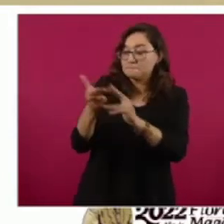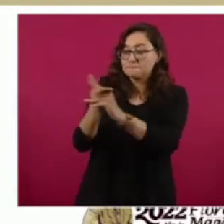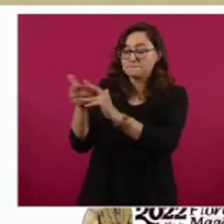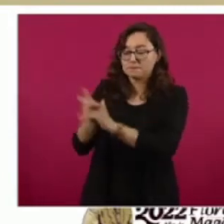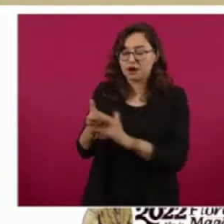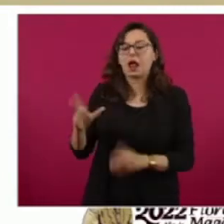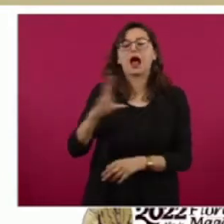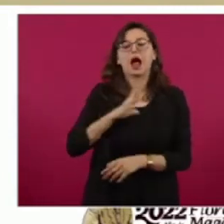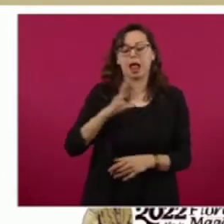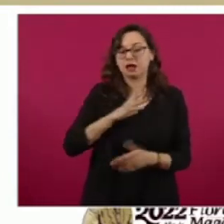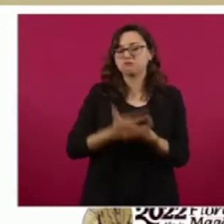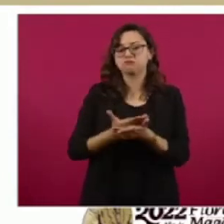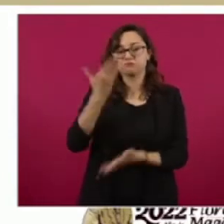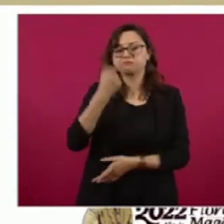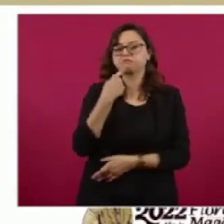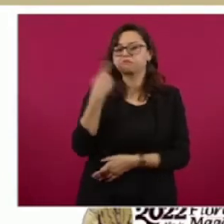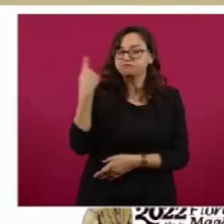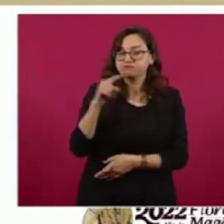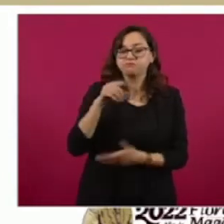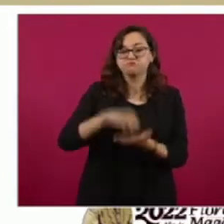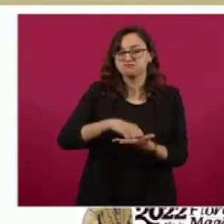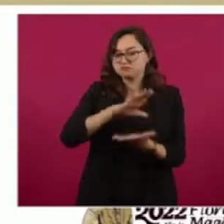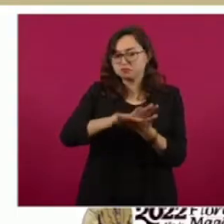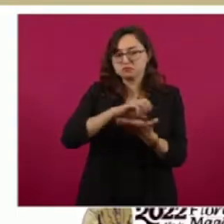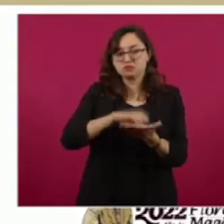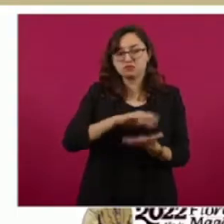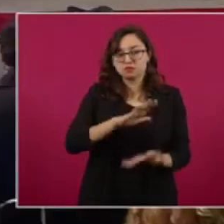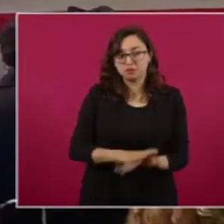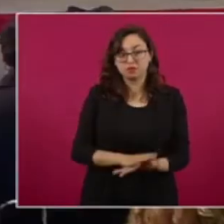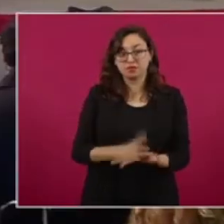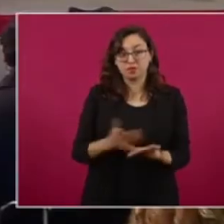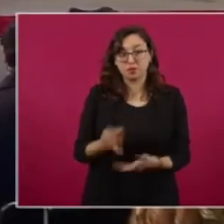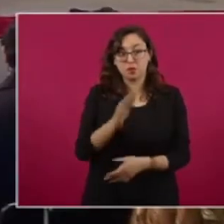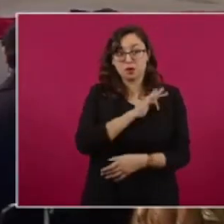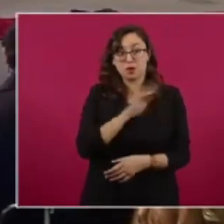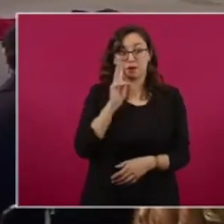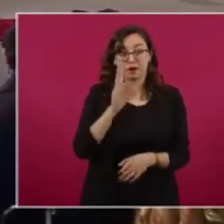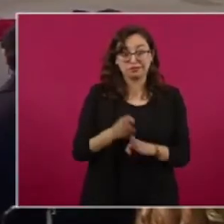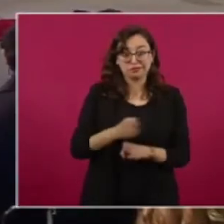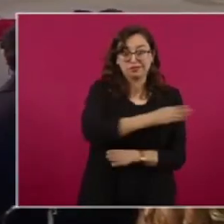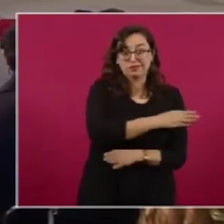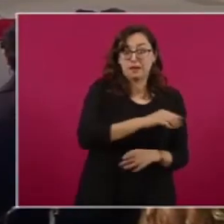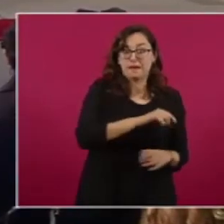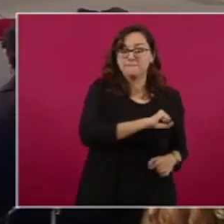todos estos delitos de homicidio, y así venía.